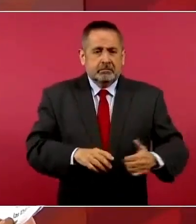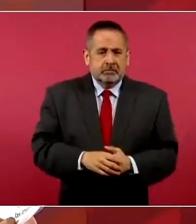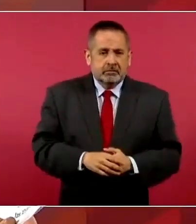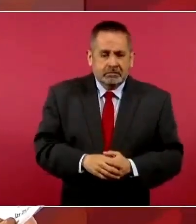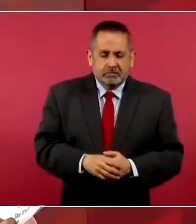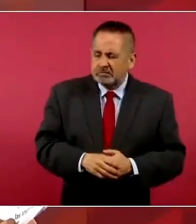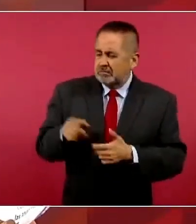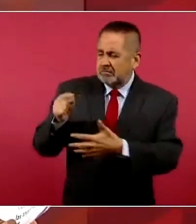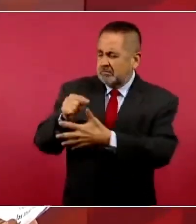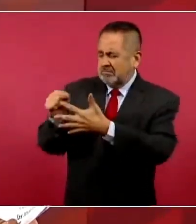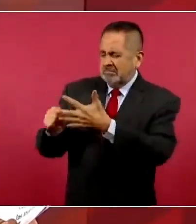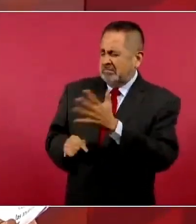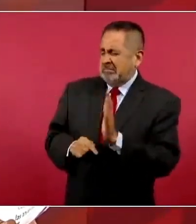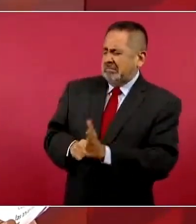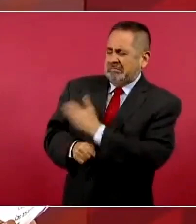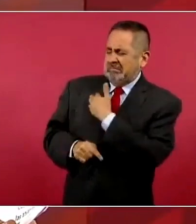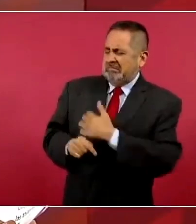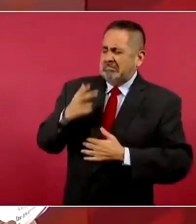Olvídate de eso.